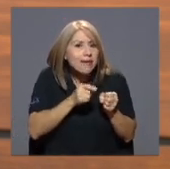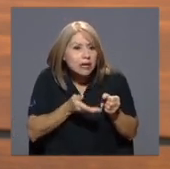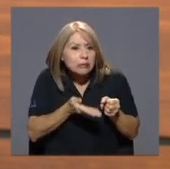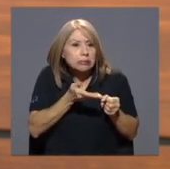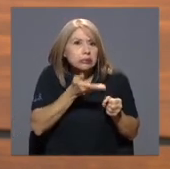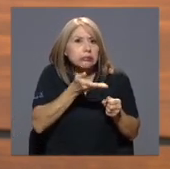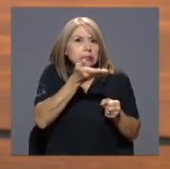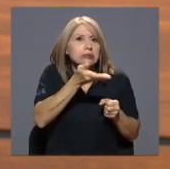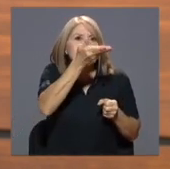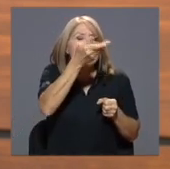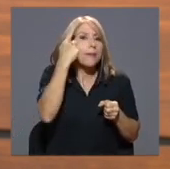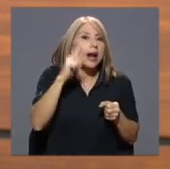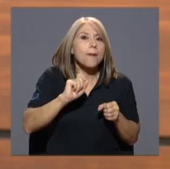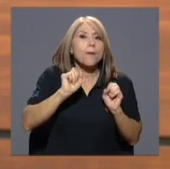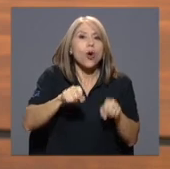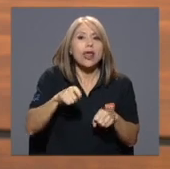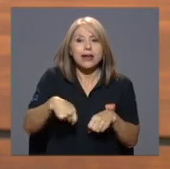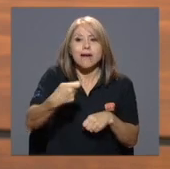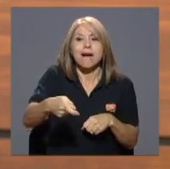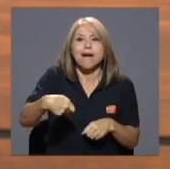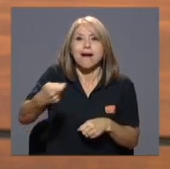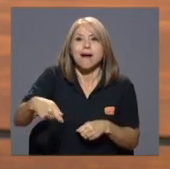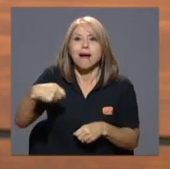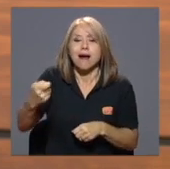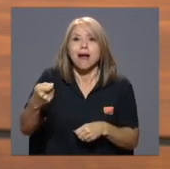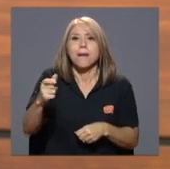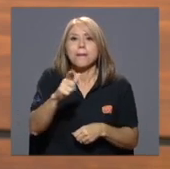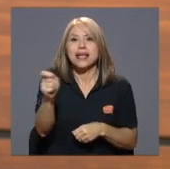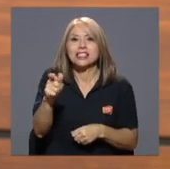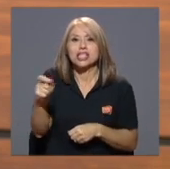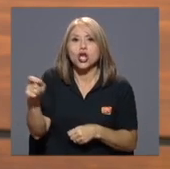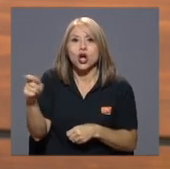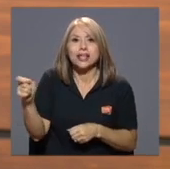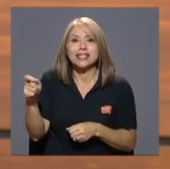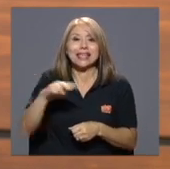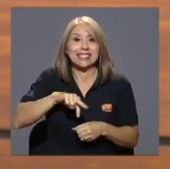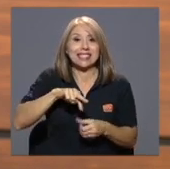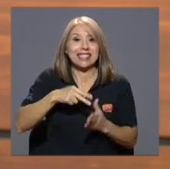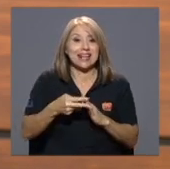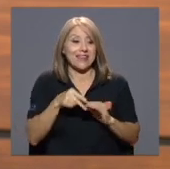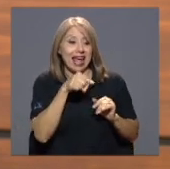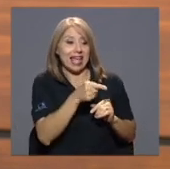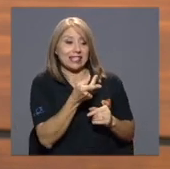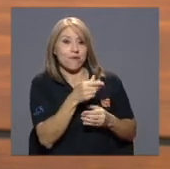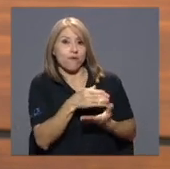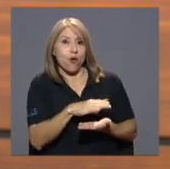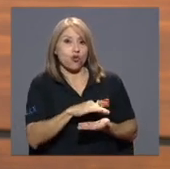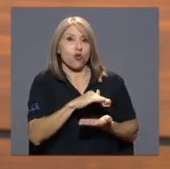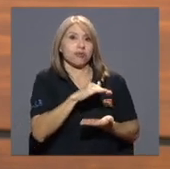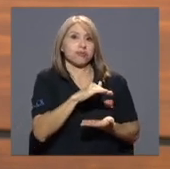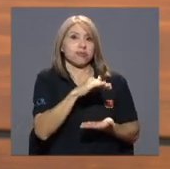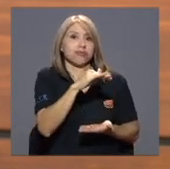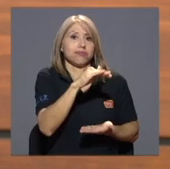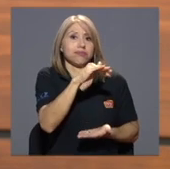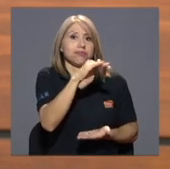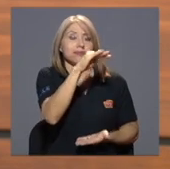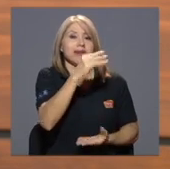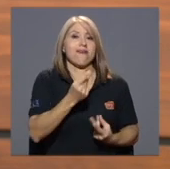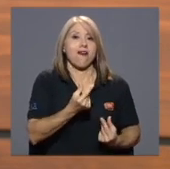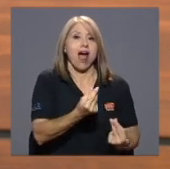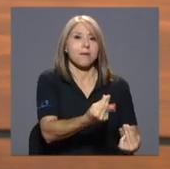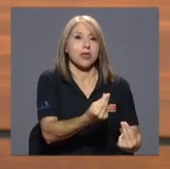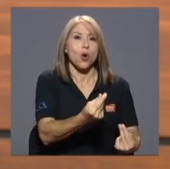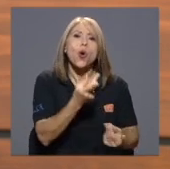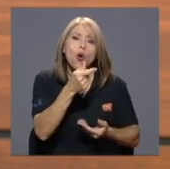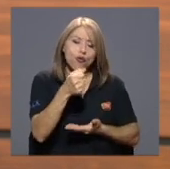la tasa de crecimiento es muy rápida, tiene que crecer muy rápido. Y digamos, un fondo muy bien manejado, generalmente